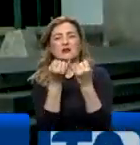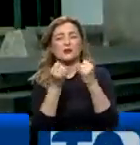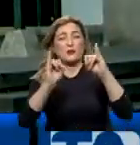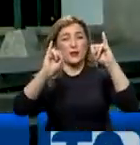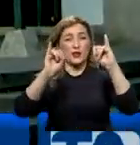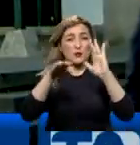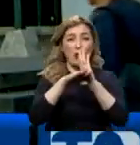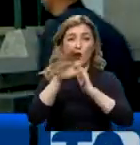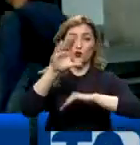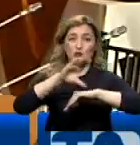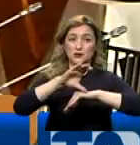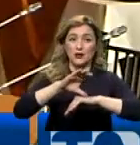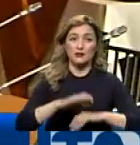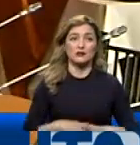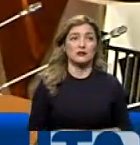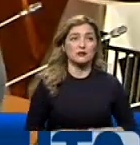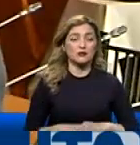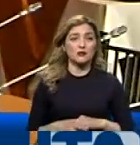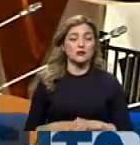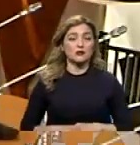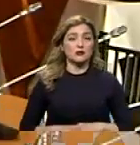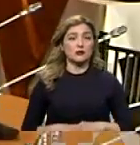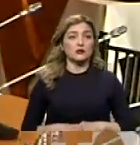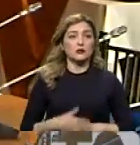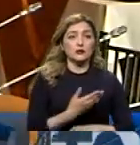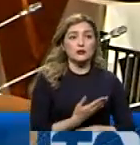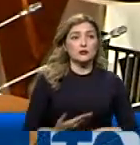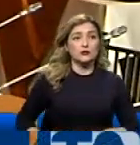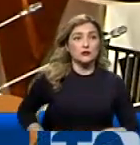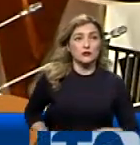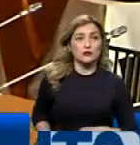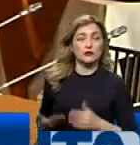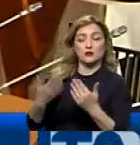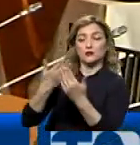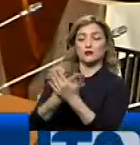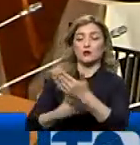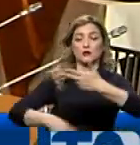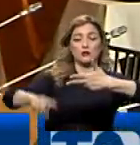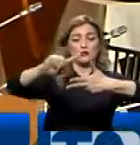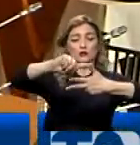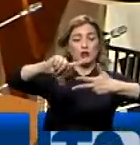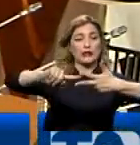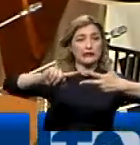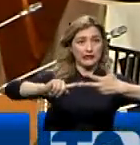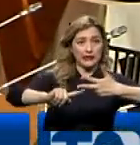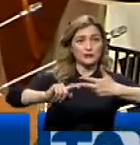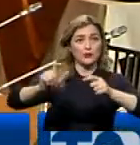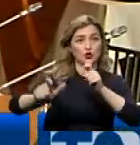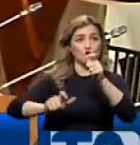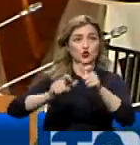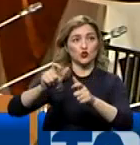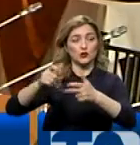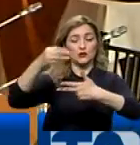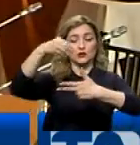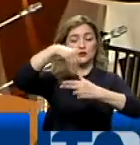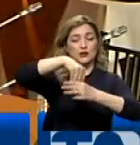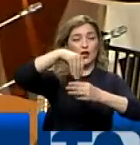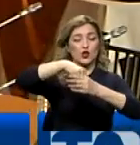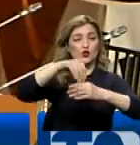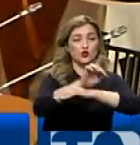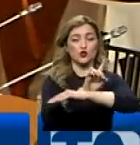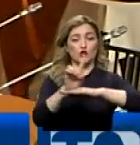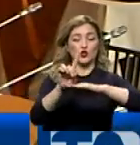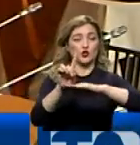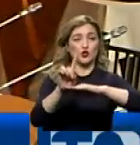independencia del Banco Central. El presidente de la República envía una terna, ¿no es cierto?, para cada uno de los puestos que hay dentro de ese